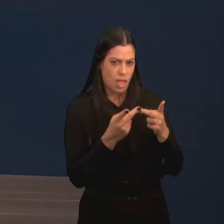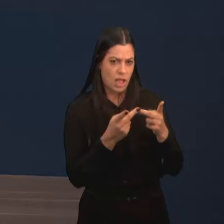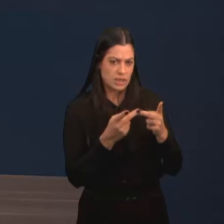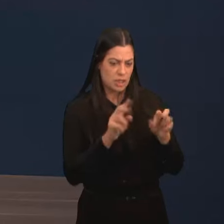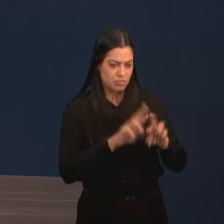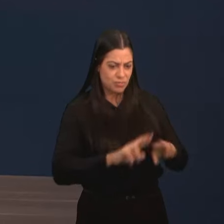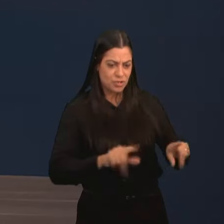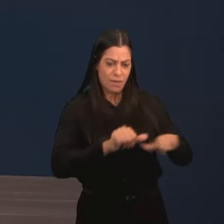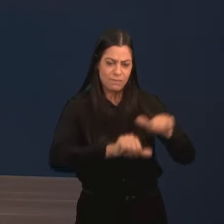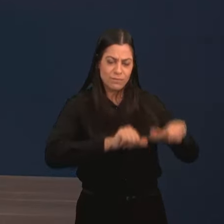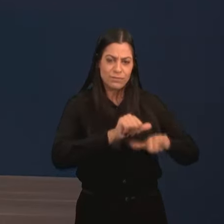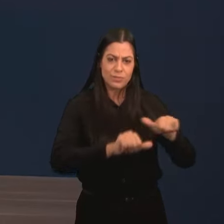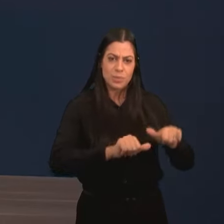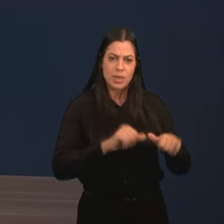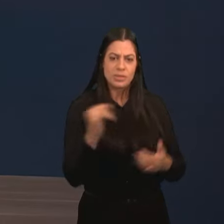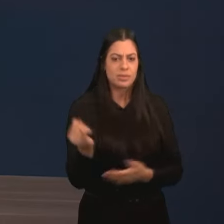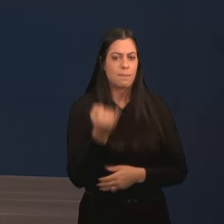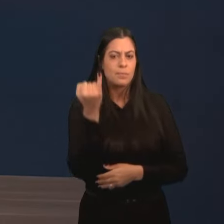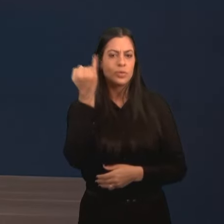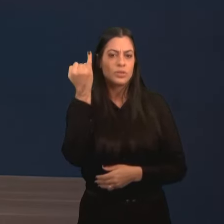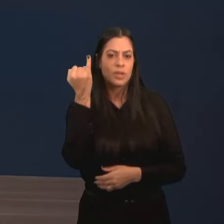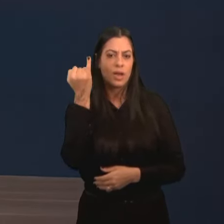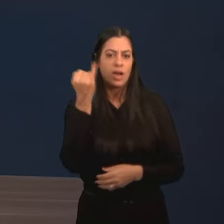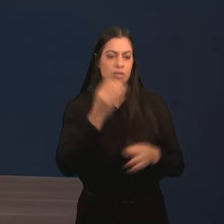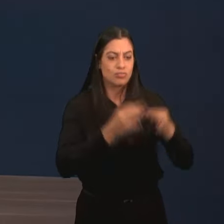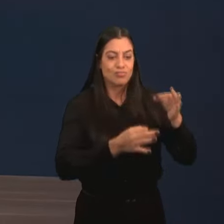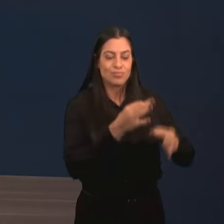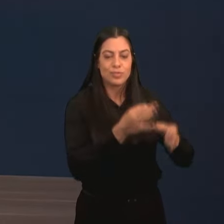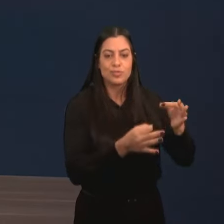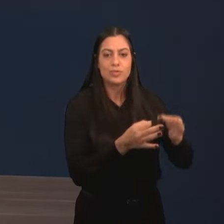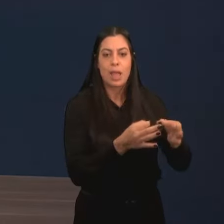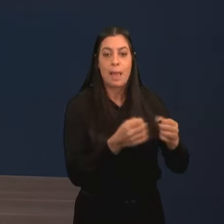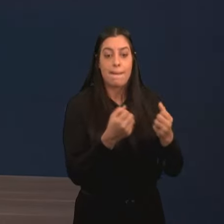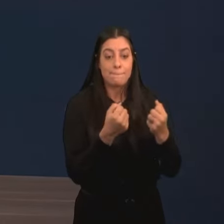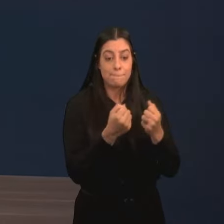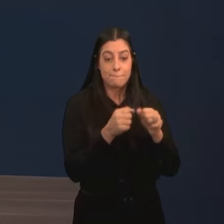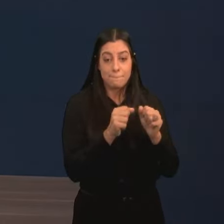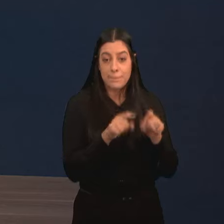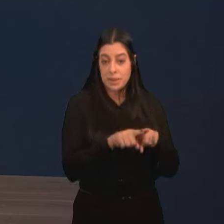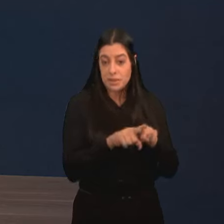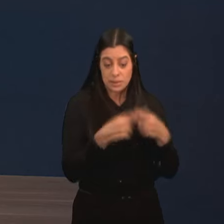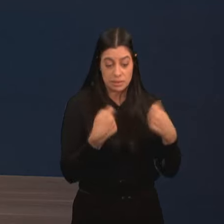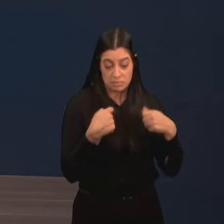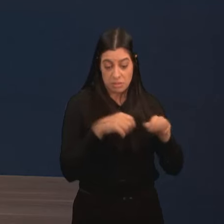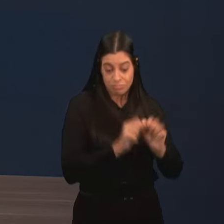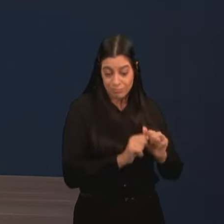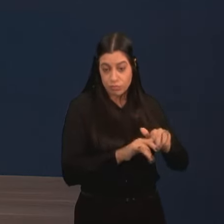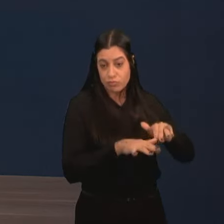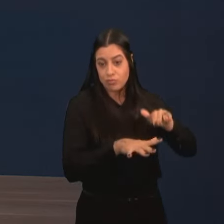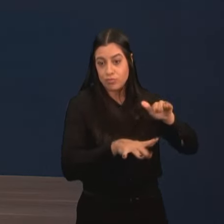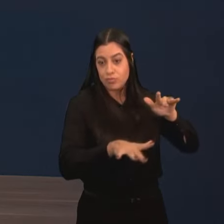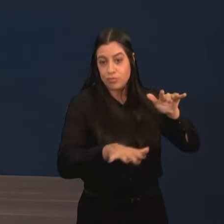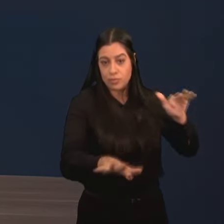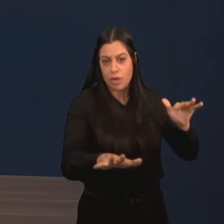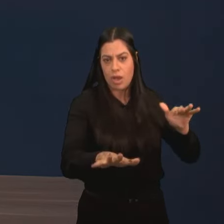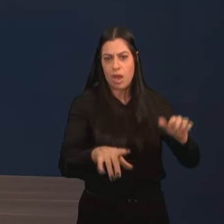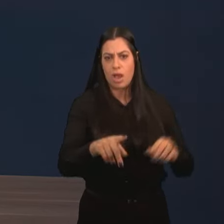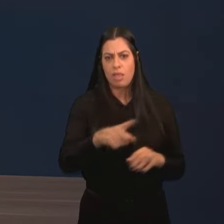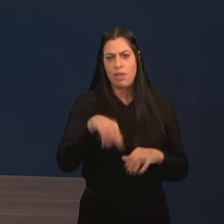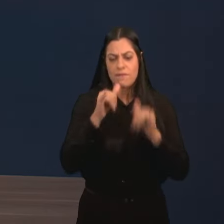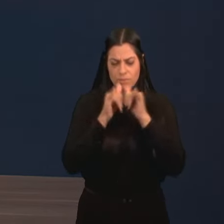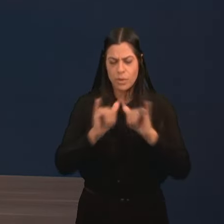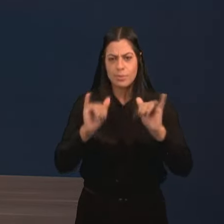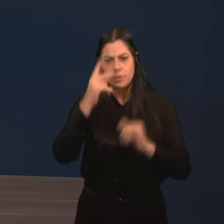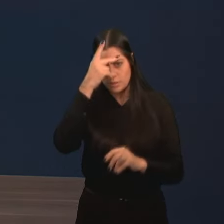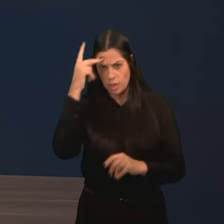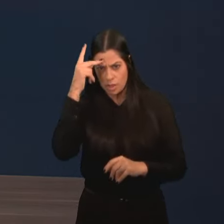transformaciones importantes para el sistema de justicia, ellas necesitan para la IA, para el campo de la formación de las personas,